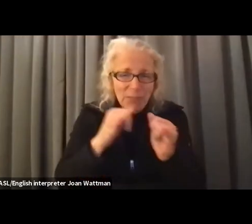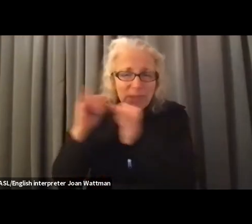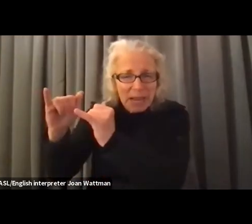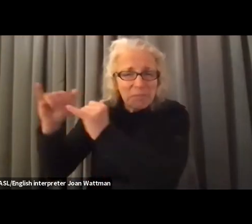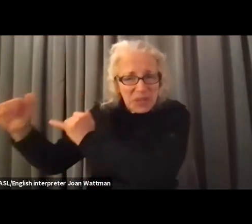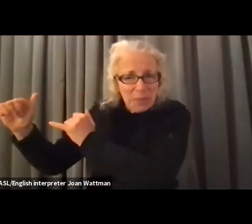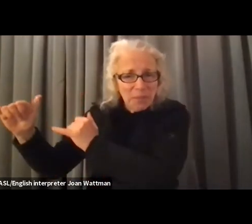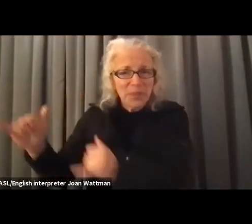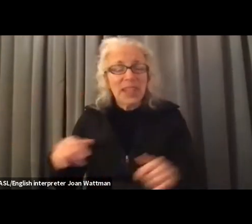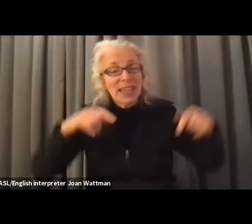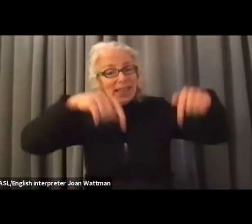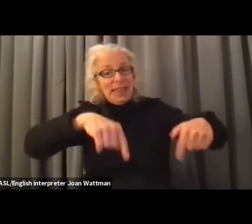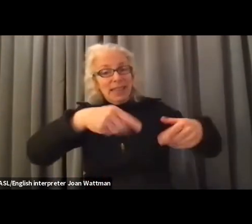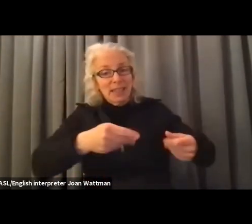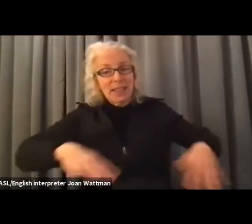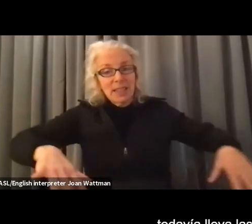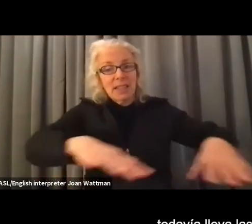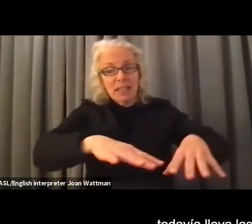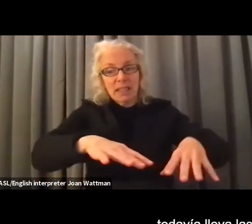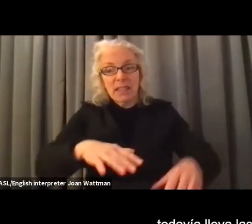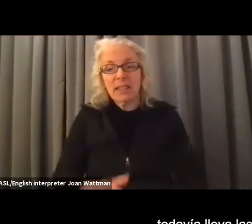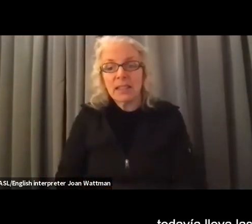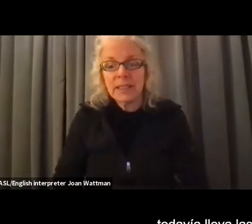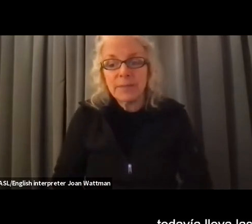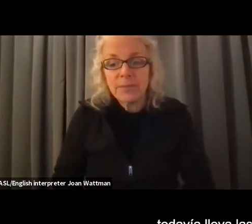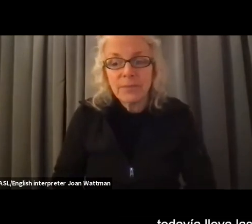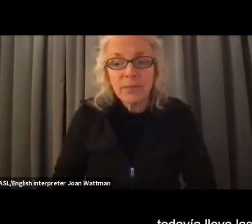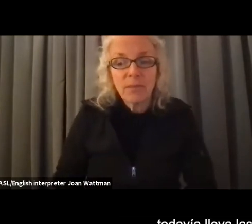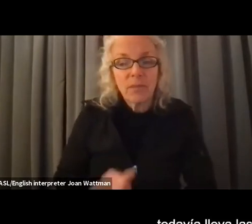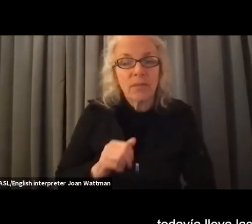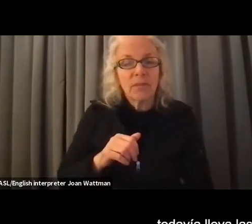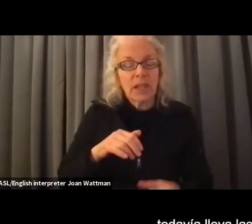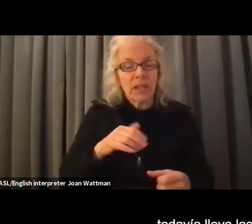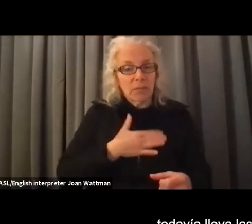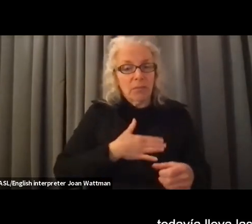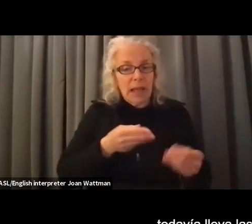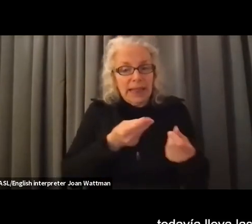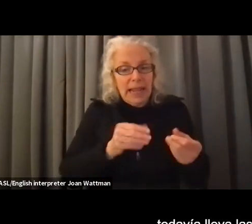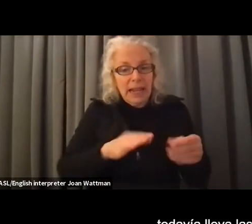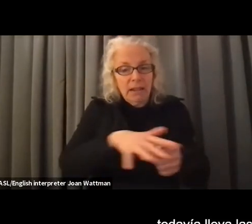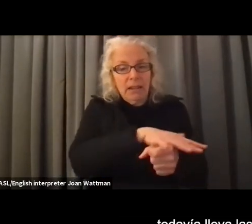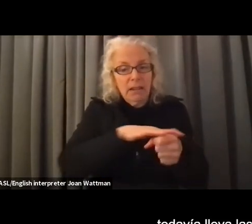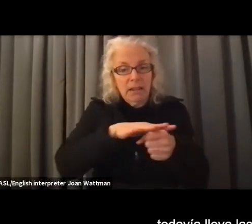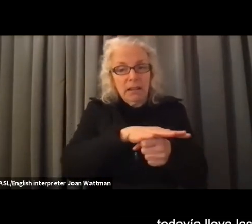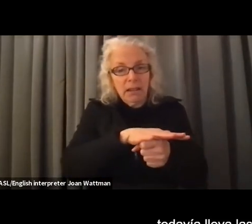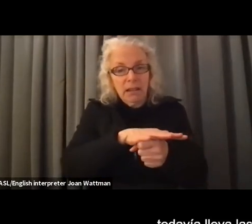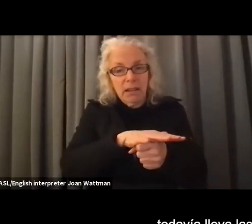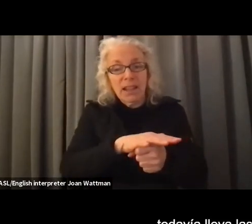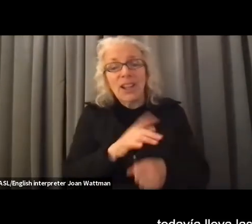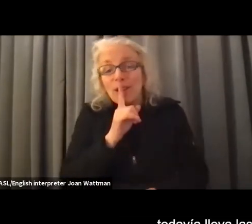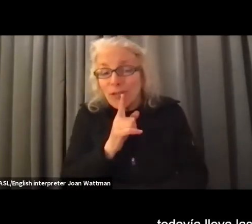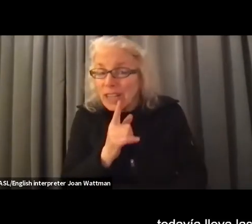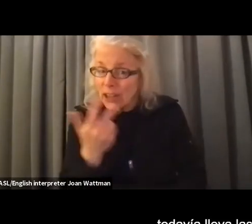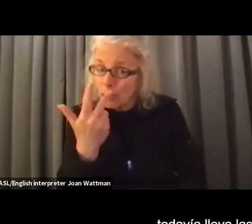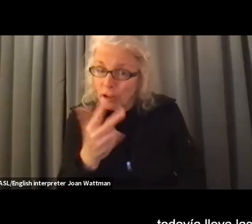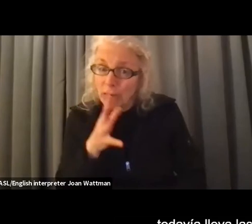comprendido por 5 veredas, aún tiene las huellas de la esclavitud, aún encontramos las piedras colocadas